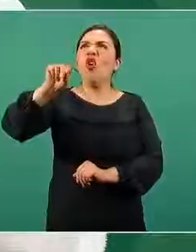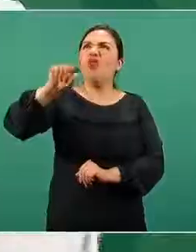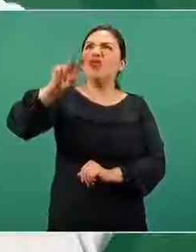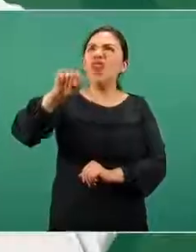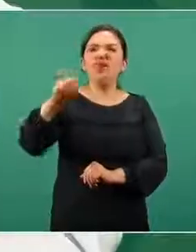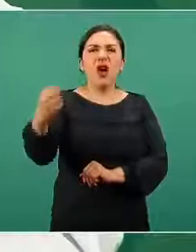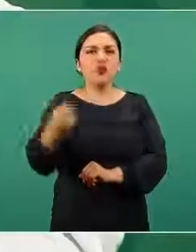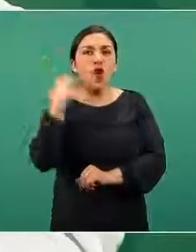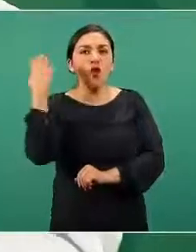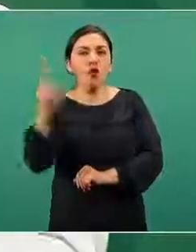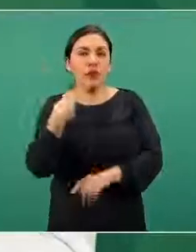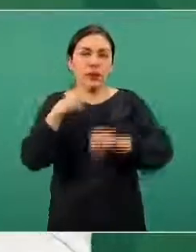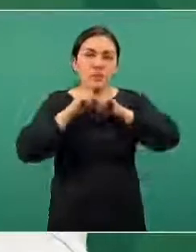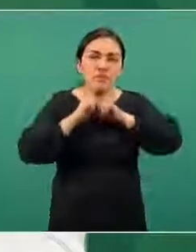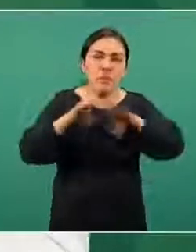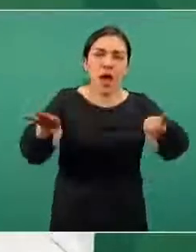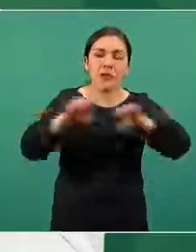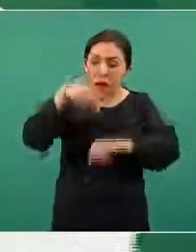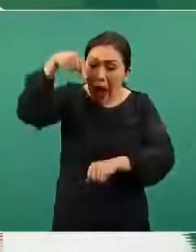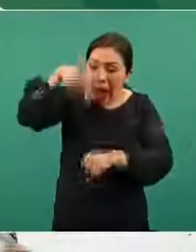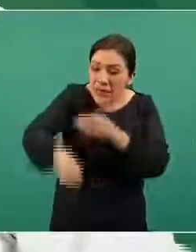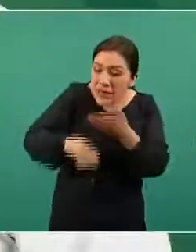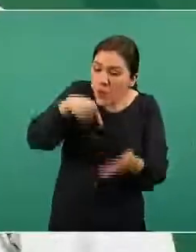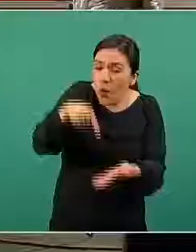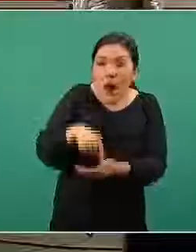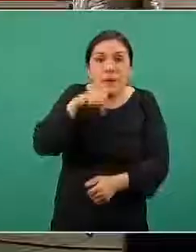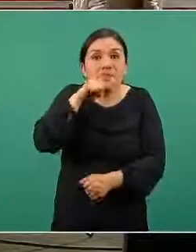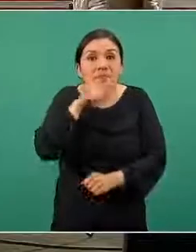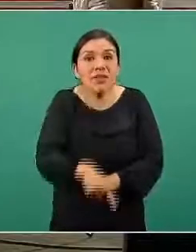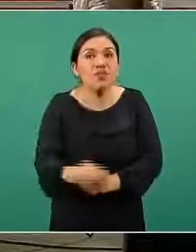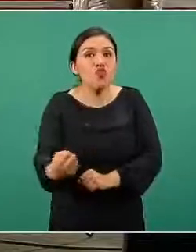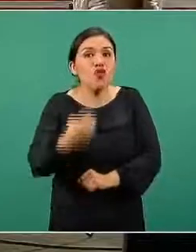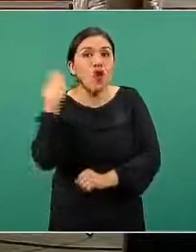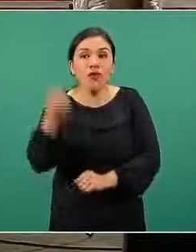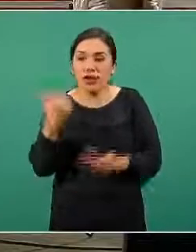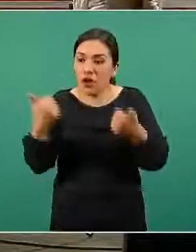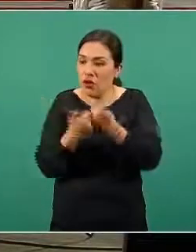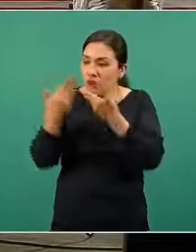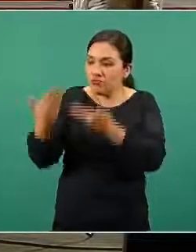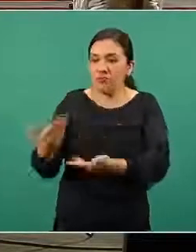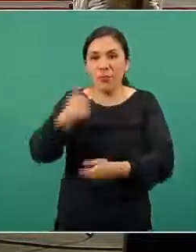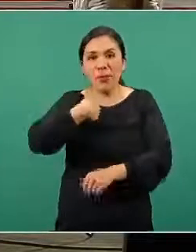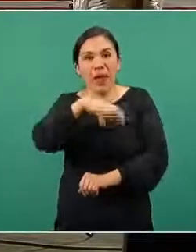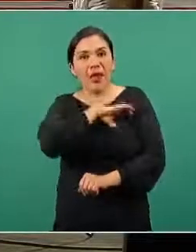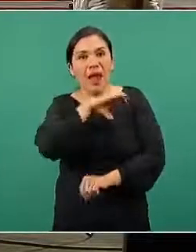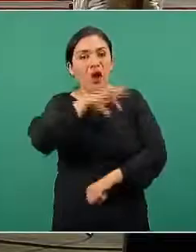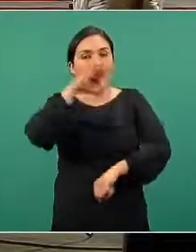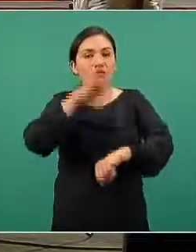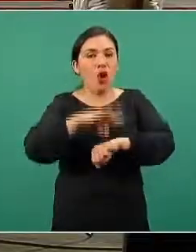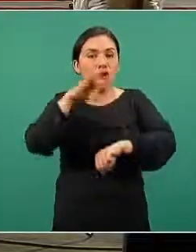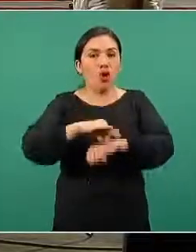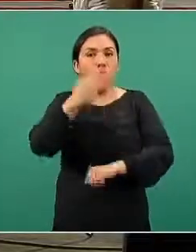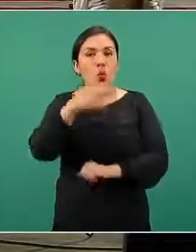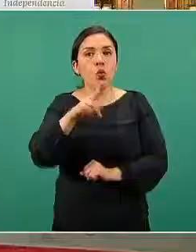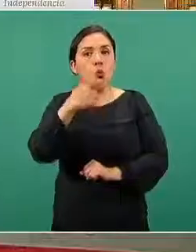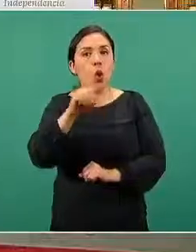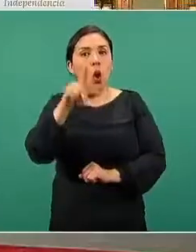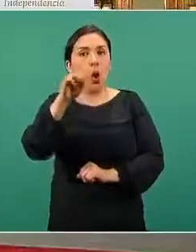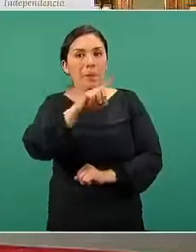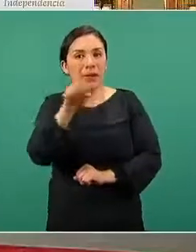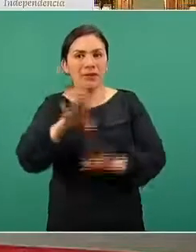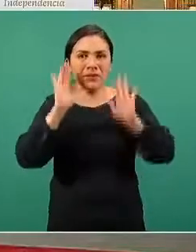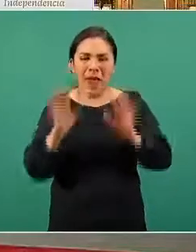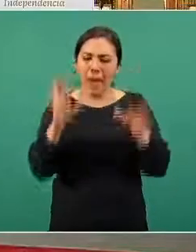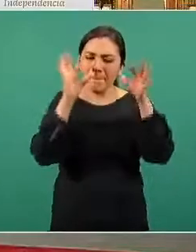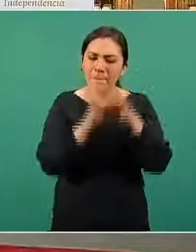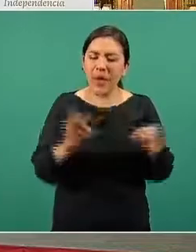380 conferencias hemos dado. Aquí precisamente nuestro estimado doctor Hugo López-Gatell lo ha dicho, y